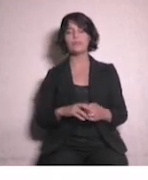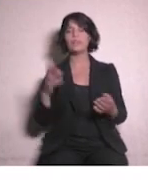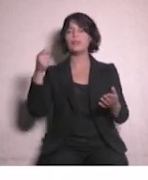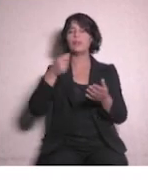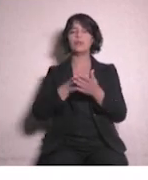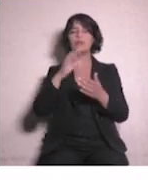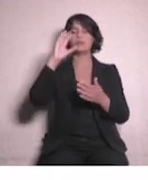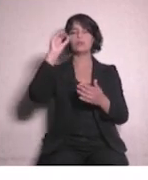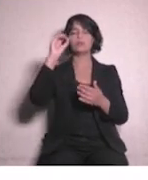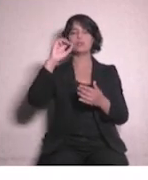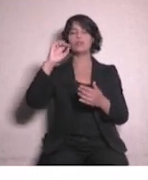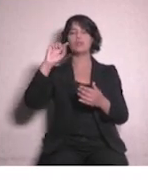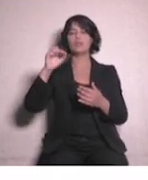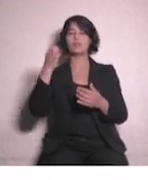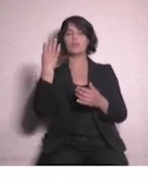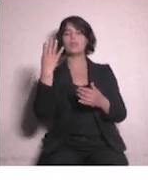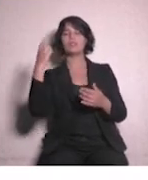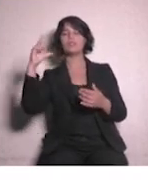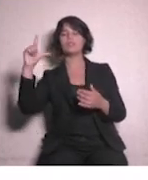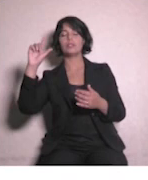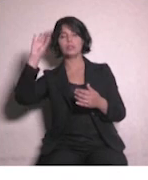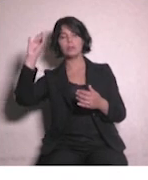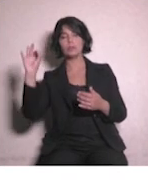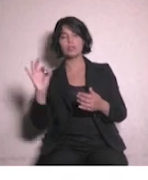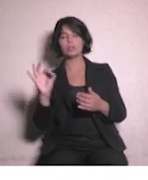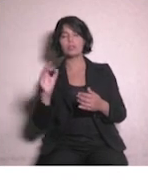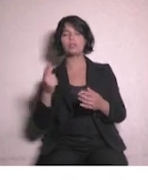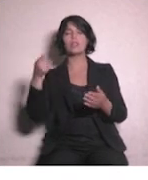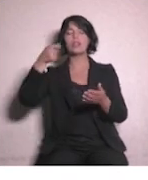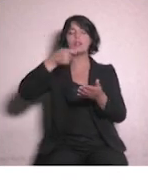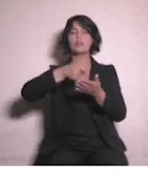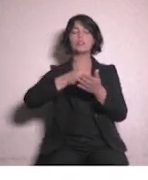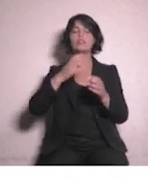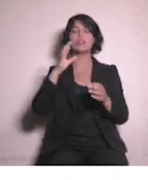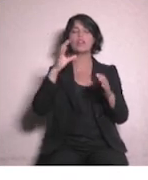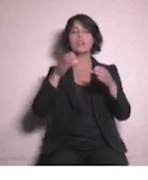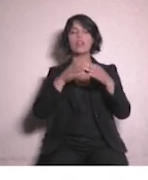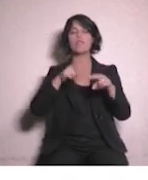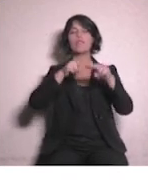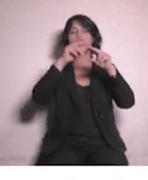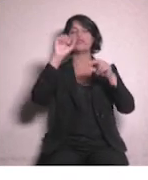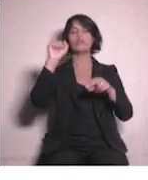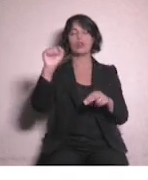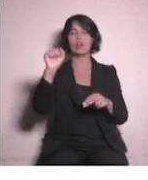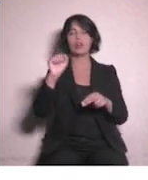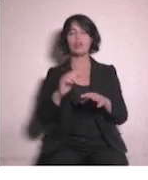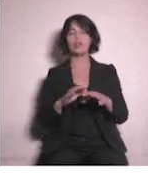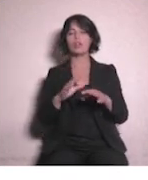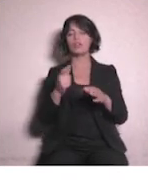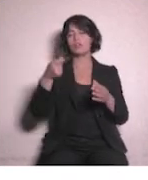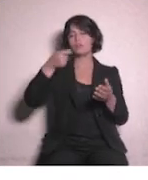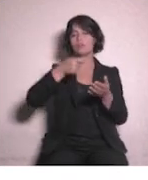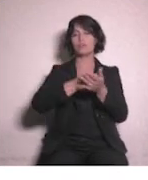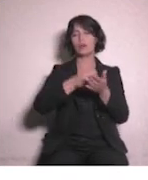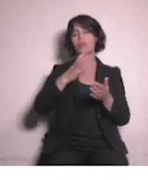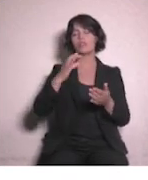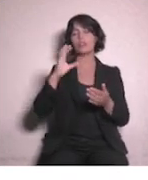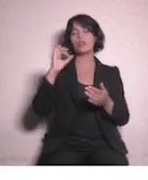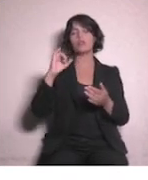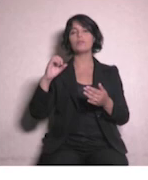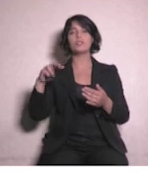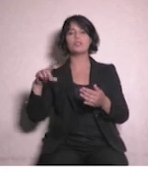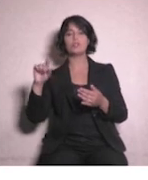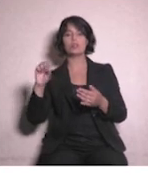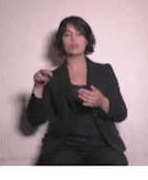Pagamos un 0,47% de las inversiones en el fondo A en equivalente a comisiones. Por